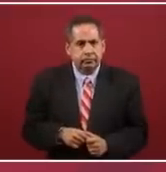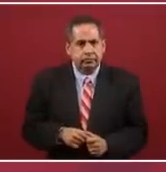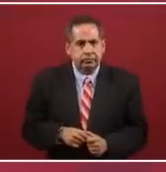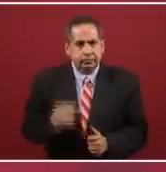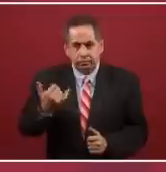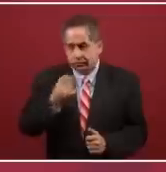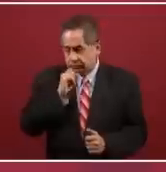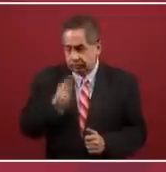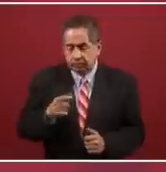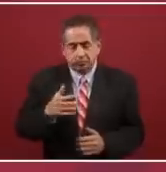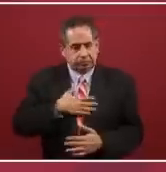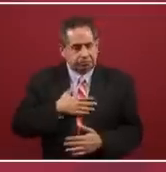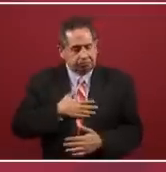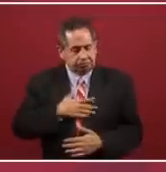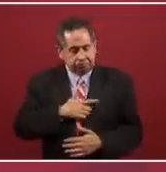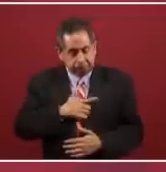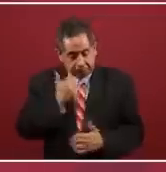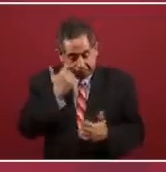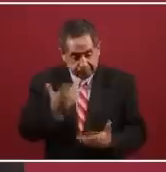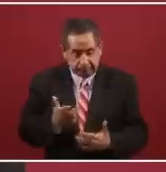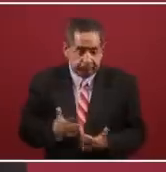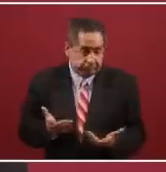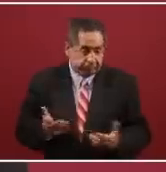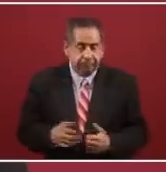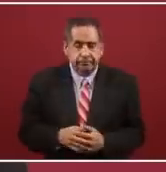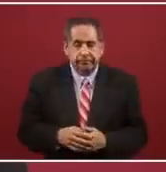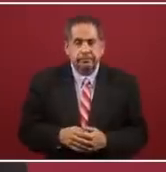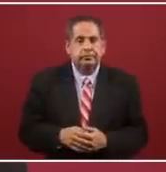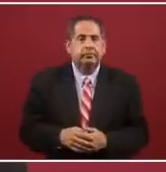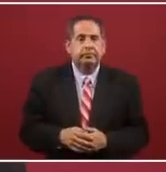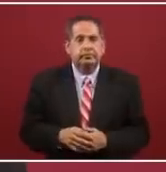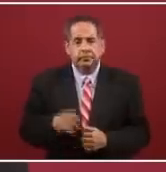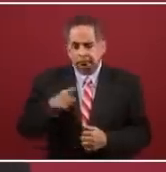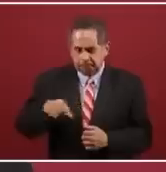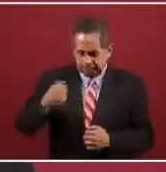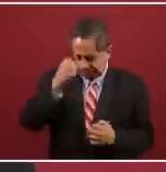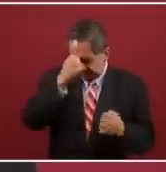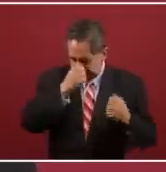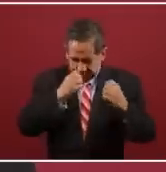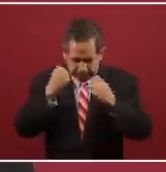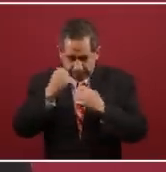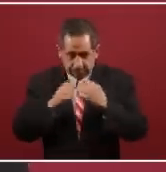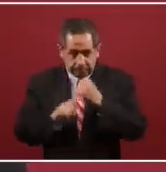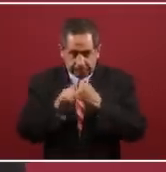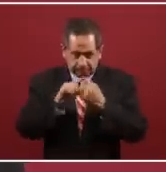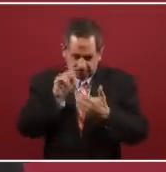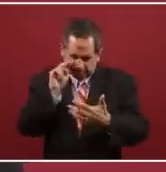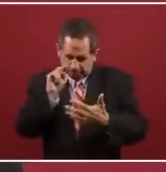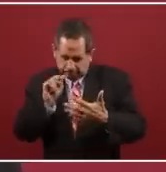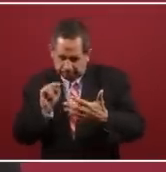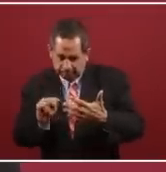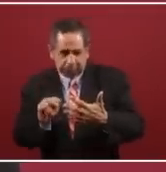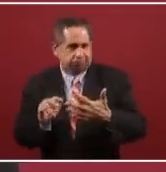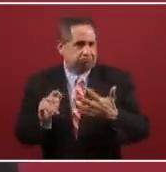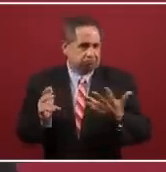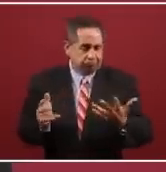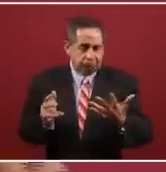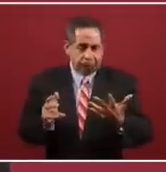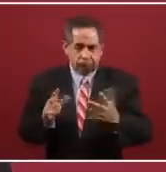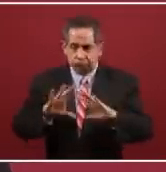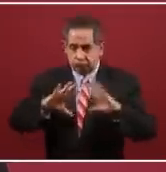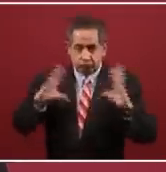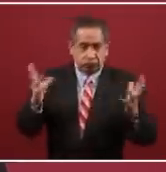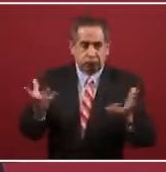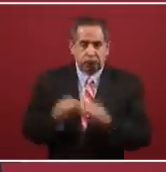Y me gustaría que se analizara el problema en su